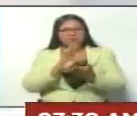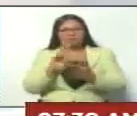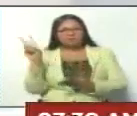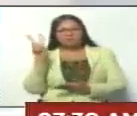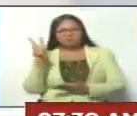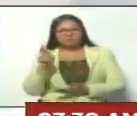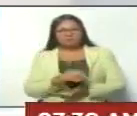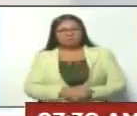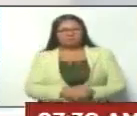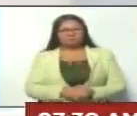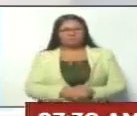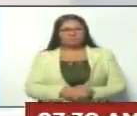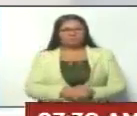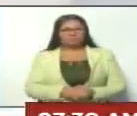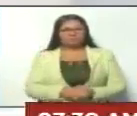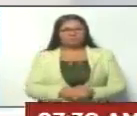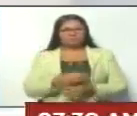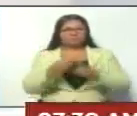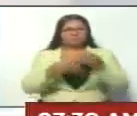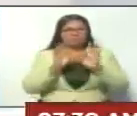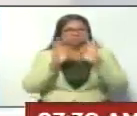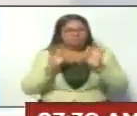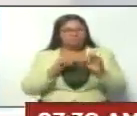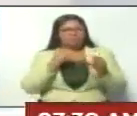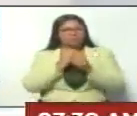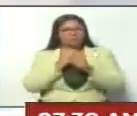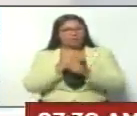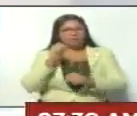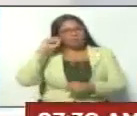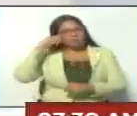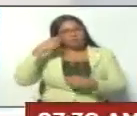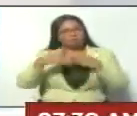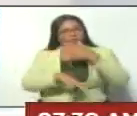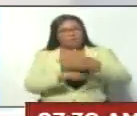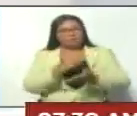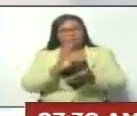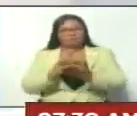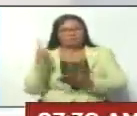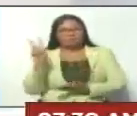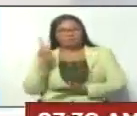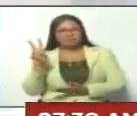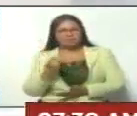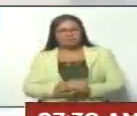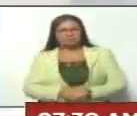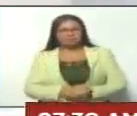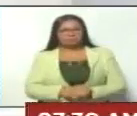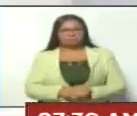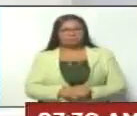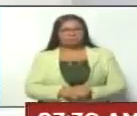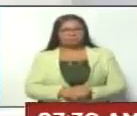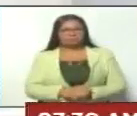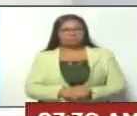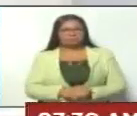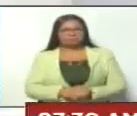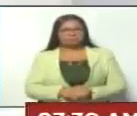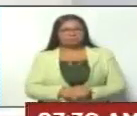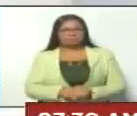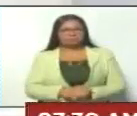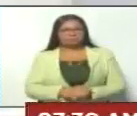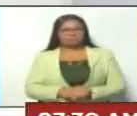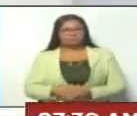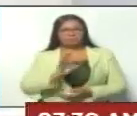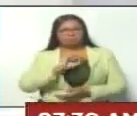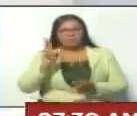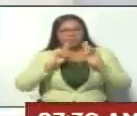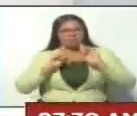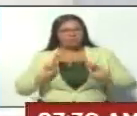Venezuela, ahí se creó una metodología de trabajo, porque recuérdense que la universidad, la ciudad universitaria de Caracas, está declarada Patrimonio de